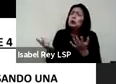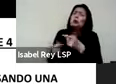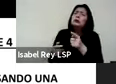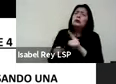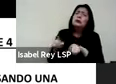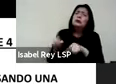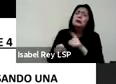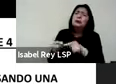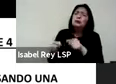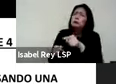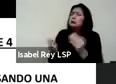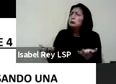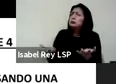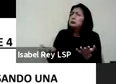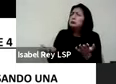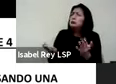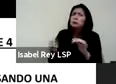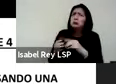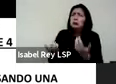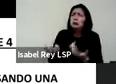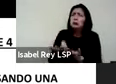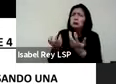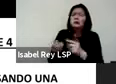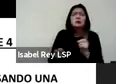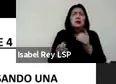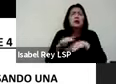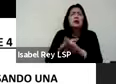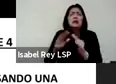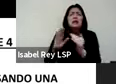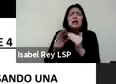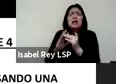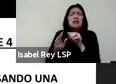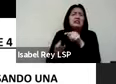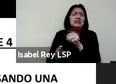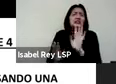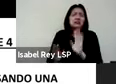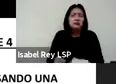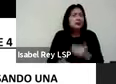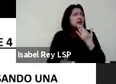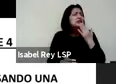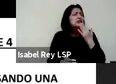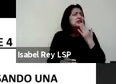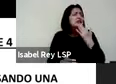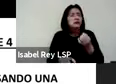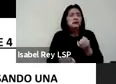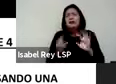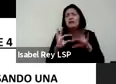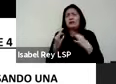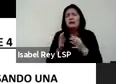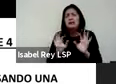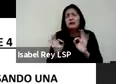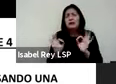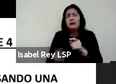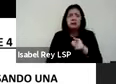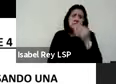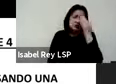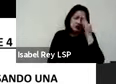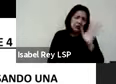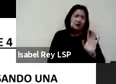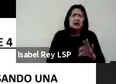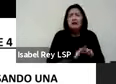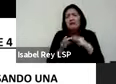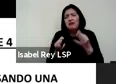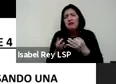primita? Pero si tú no tienes un jardín. No, en la casa nomás, ahí. ¿Y quiénes van a estar? La familia nomás, pues ya tú sabes, la